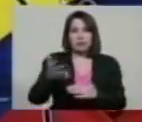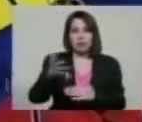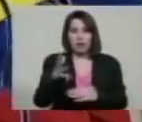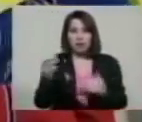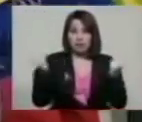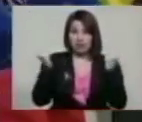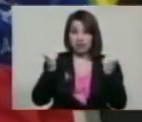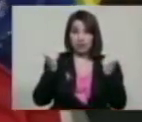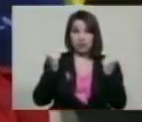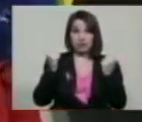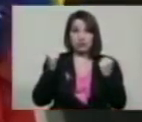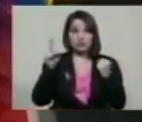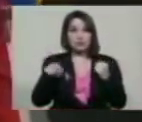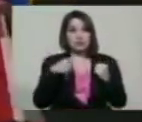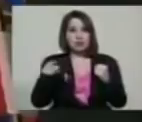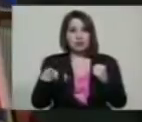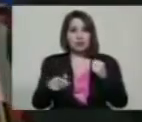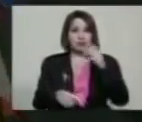frío?